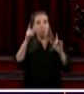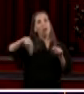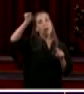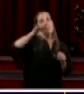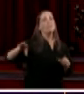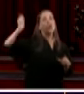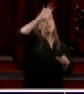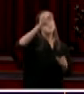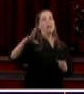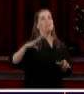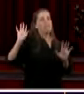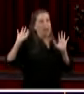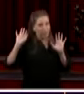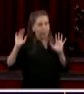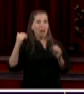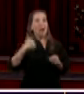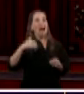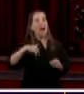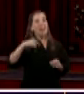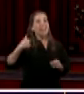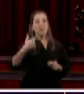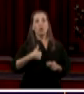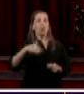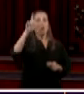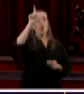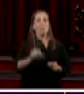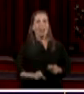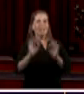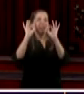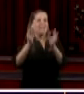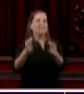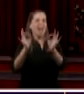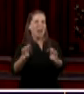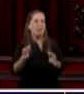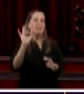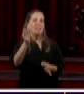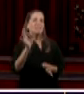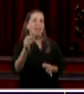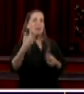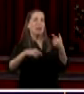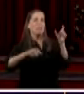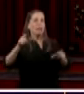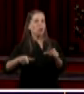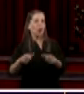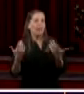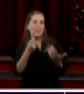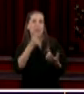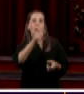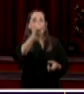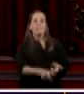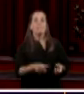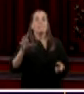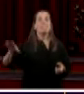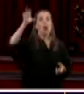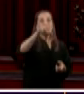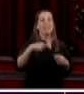hable se terminó y nadie quiere los políticos que termine esto es otro clásico Me detengo un segundo acá nunca quieren que termine les gusta también un poco